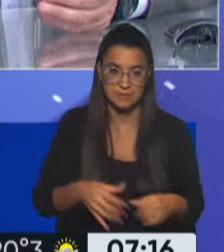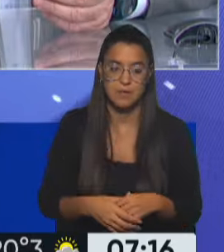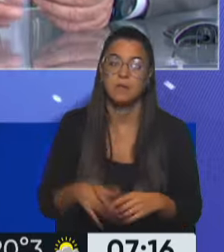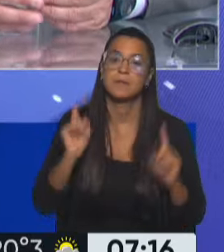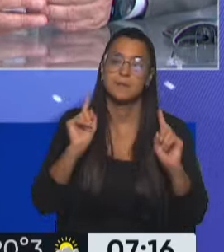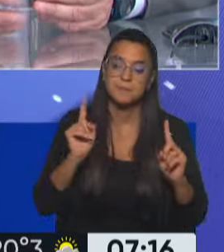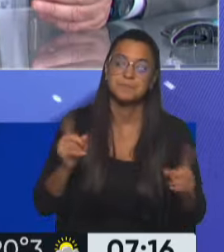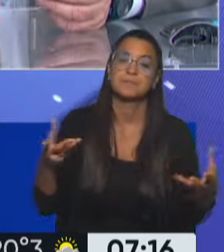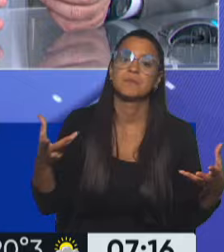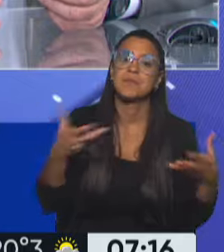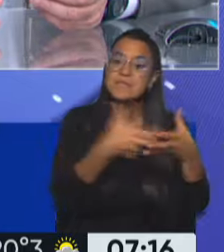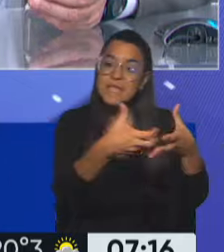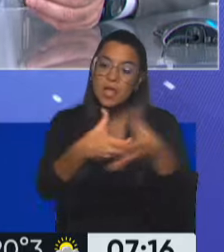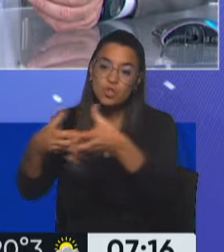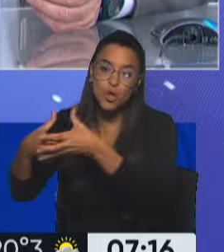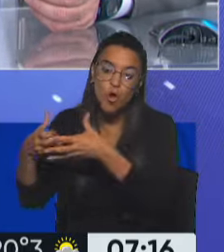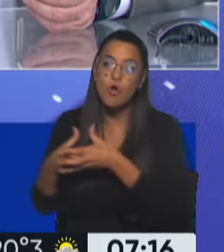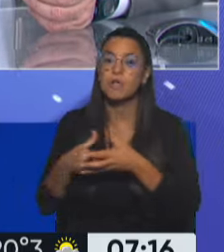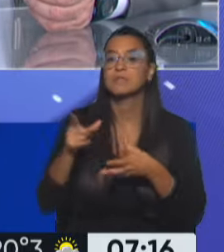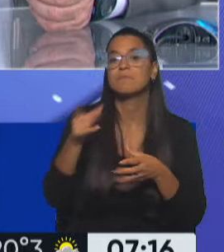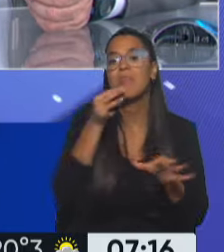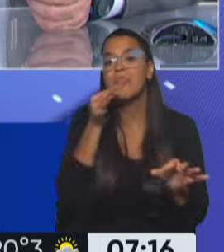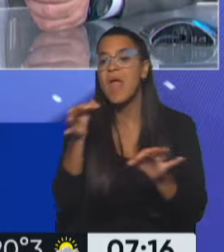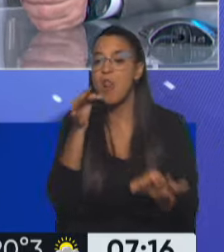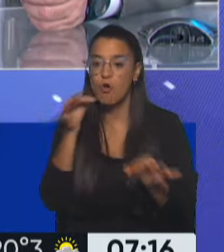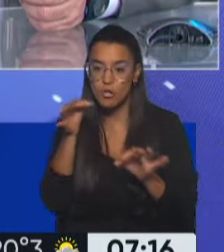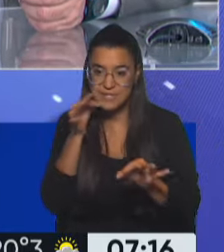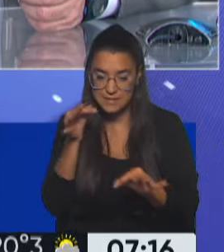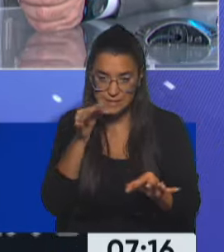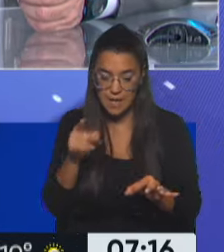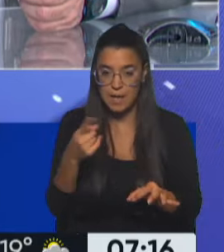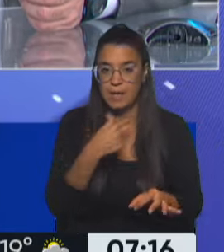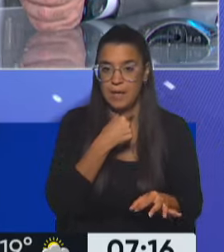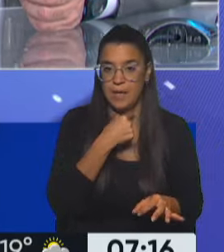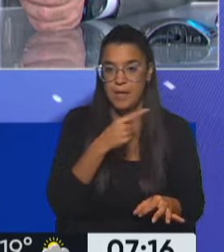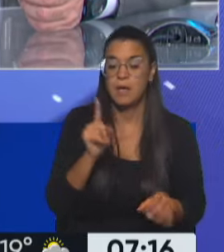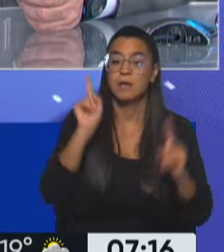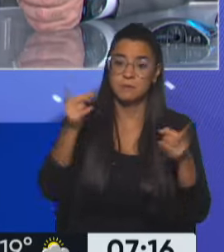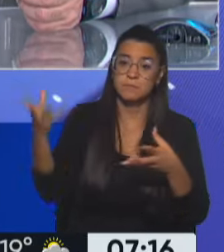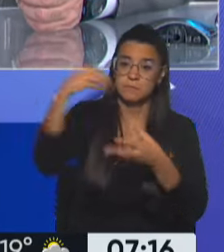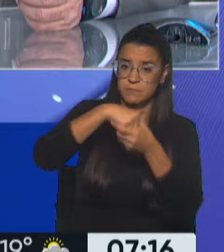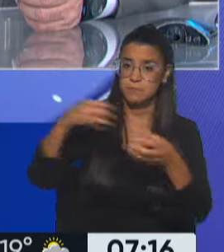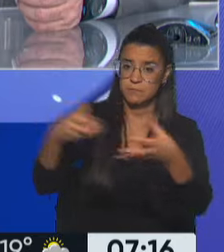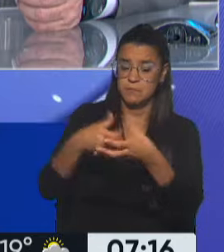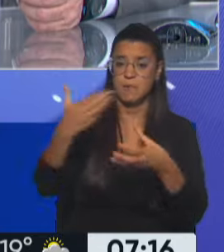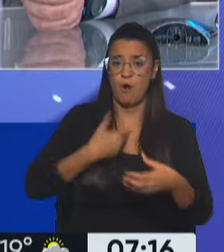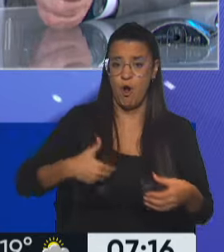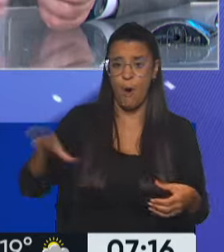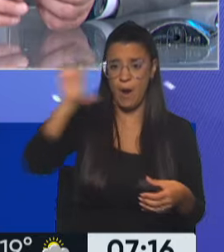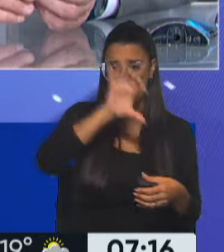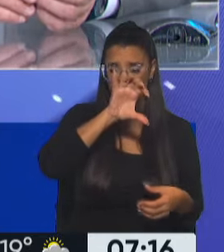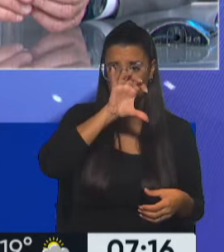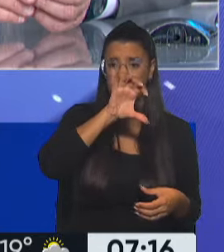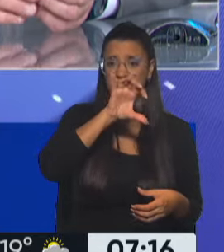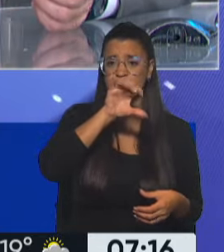repetimos los sectores este calificados como dialoguistas por parte del gobierno nacional que incluye también a sectores de gobernadores y mandatarios